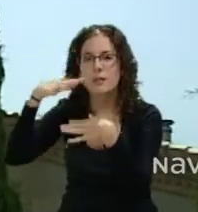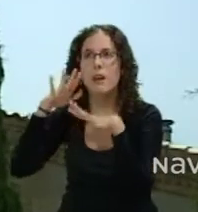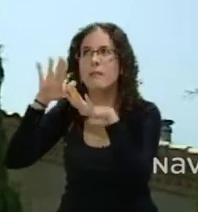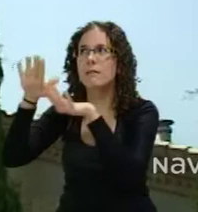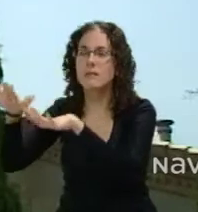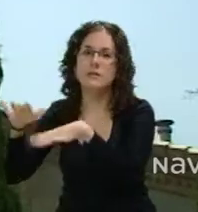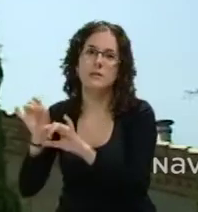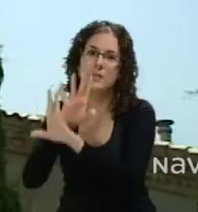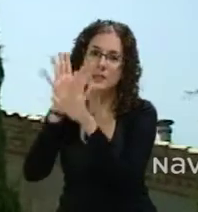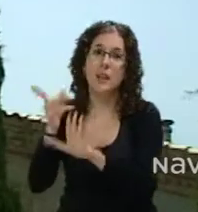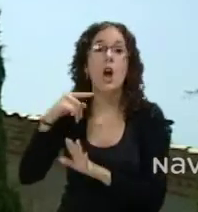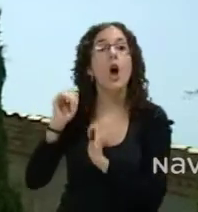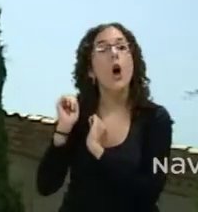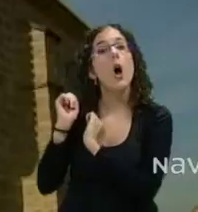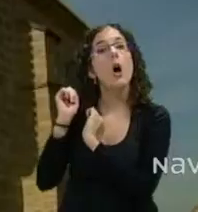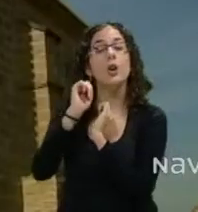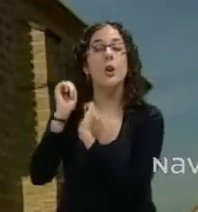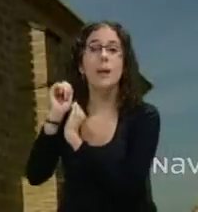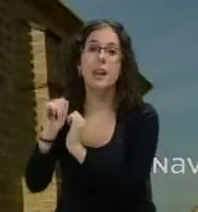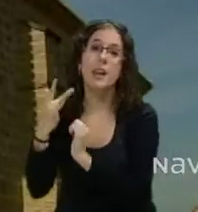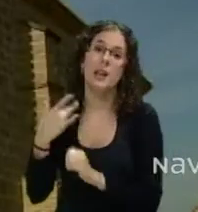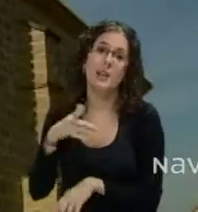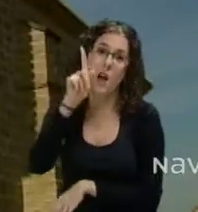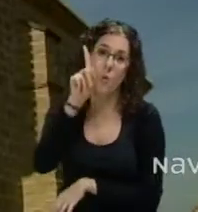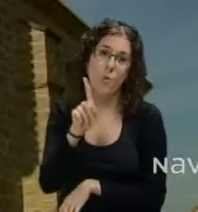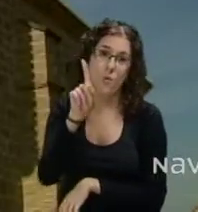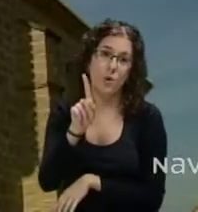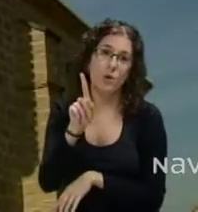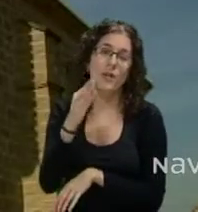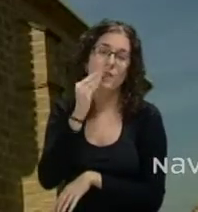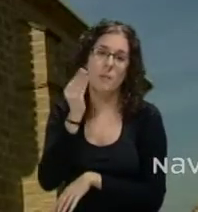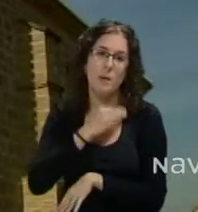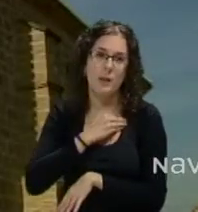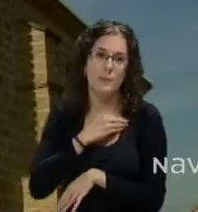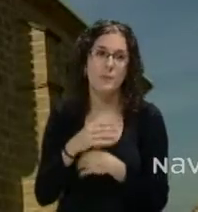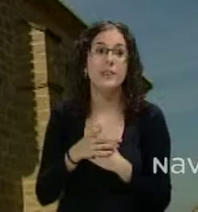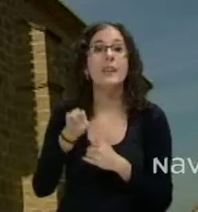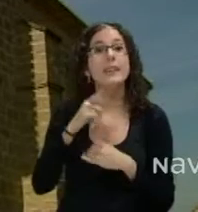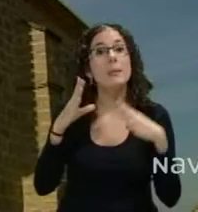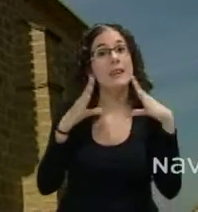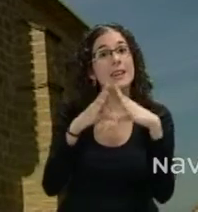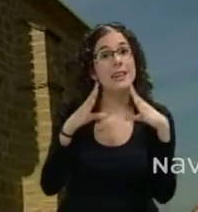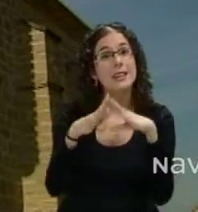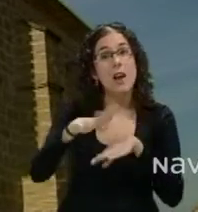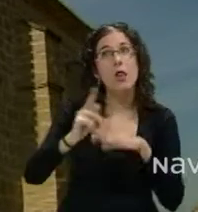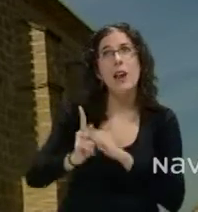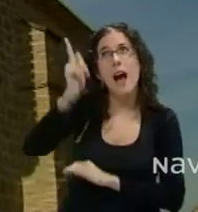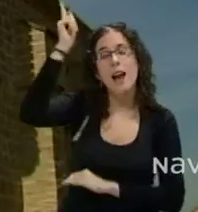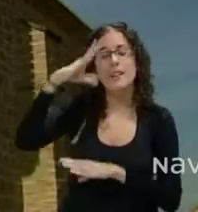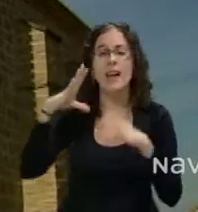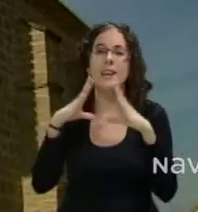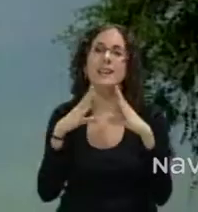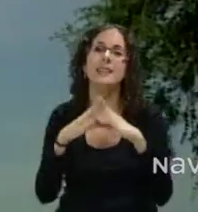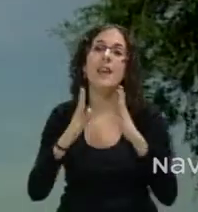1 de mayo. Tenemos también otra iglesia en Santa María, en lo más alto del pueblo, que era un poco el origen de la